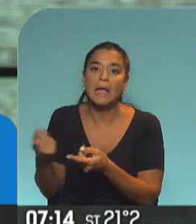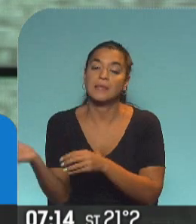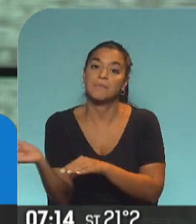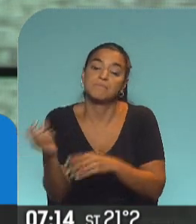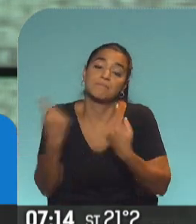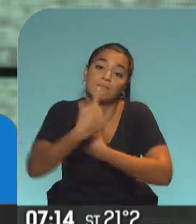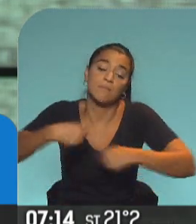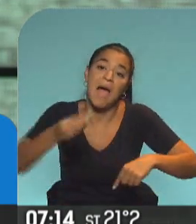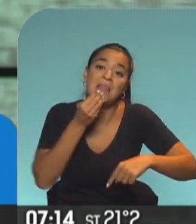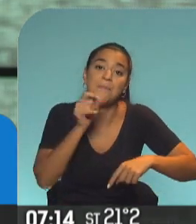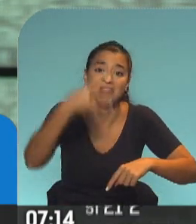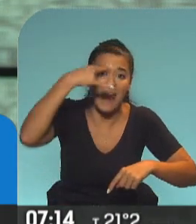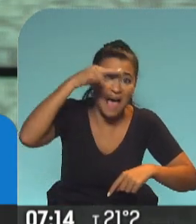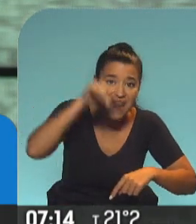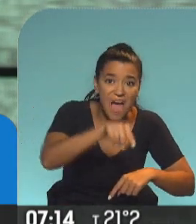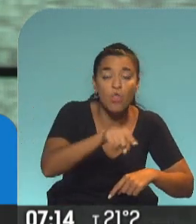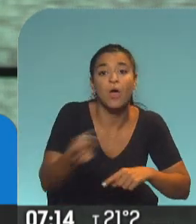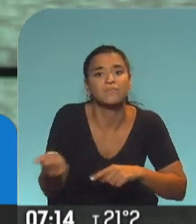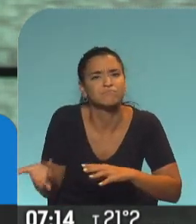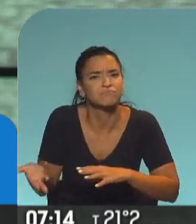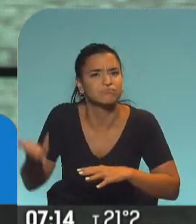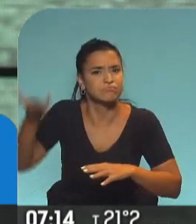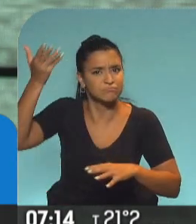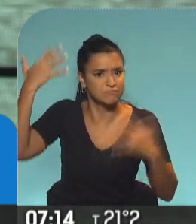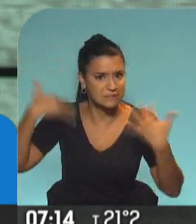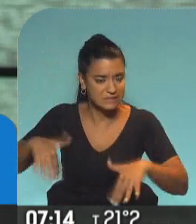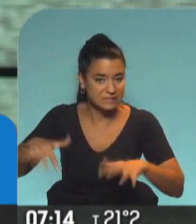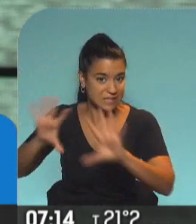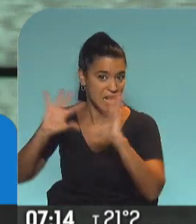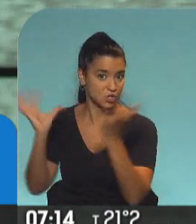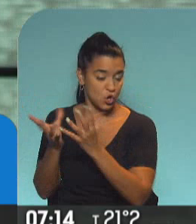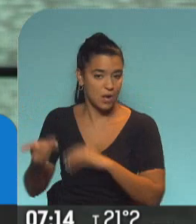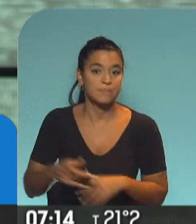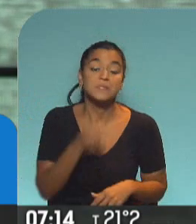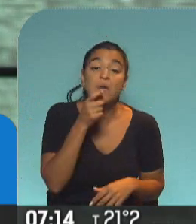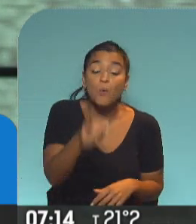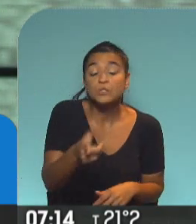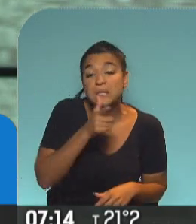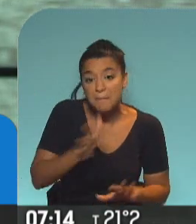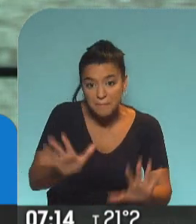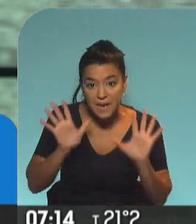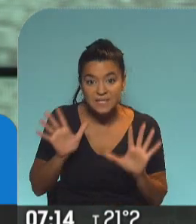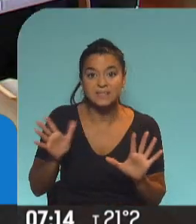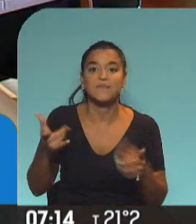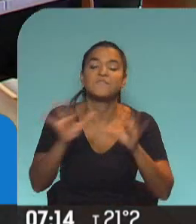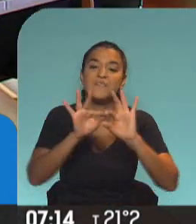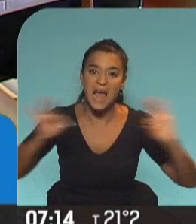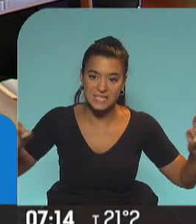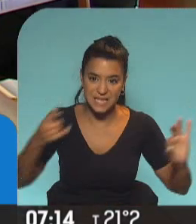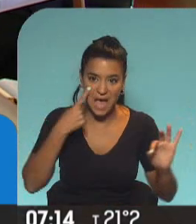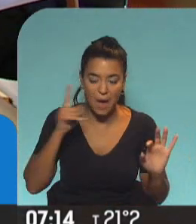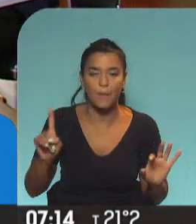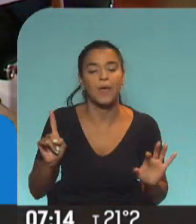ganado y que tuvieron una fuerte alza en sus precios internacionales. Si te parece, compartimos esta frase